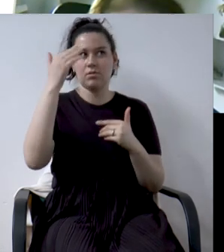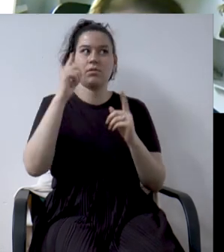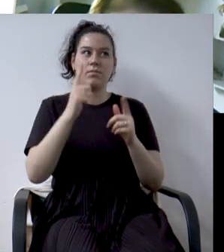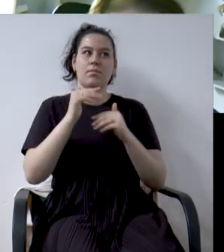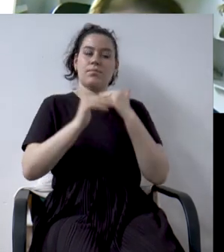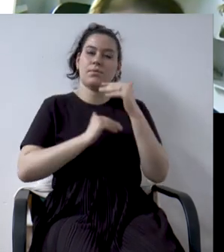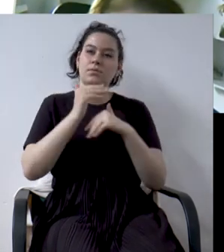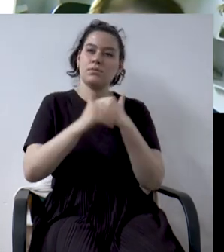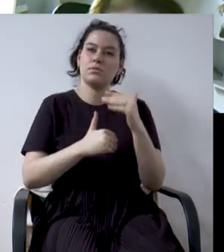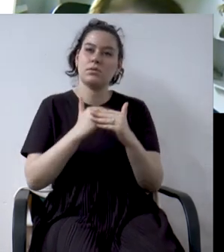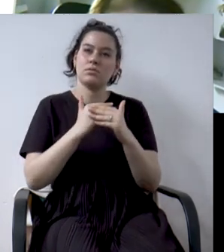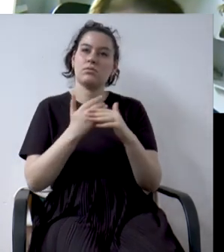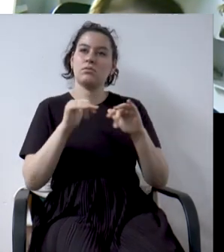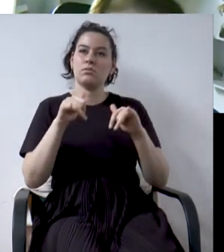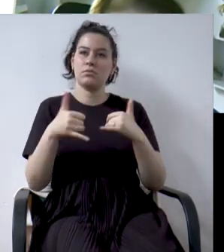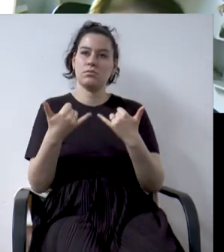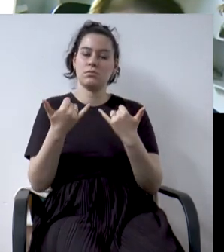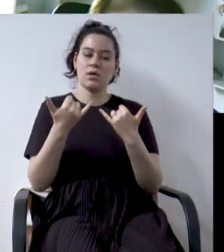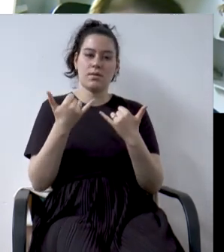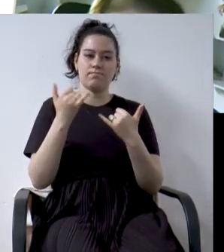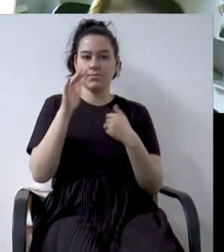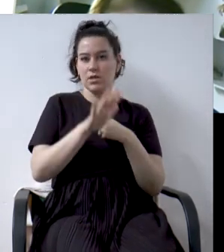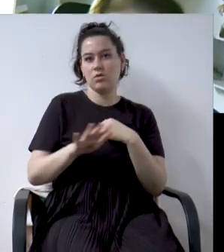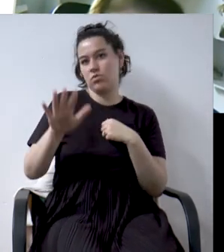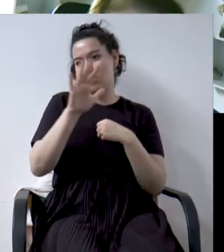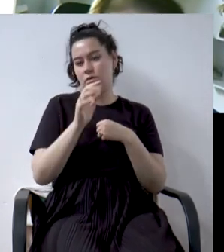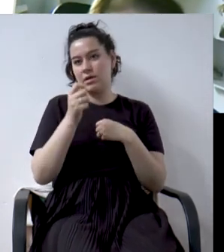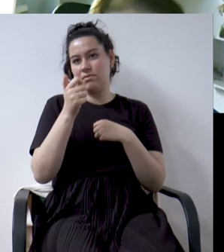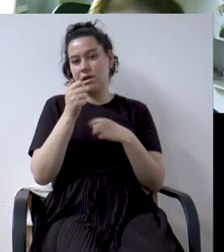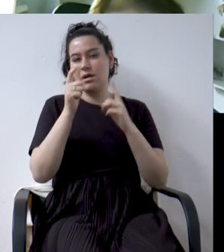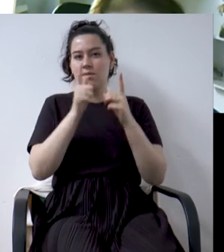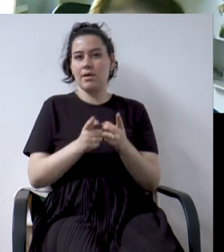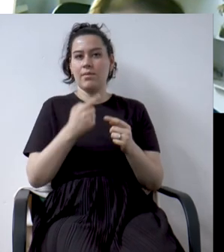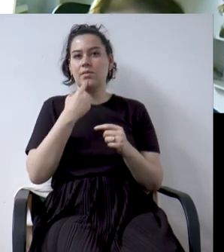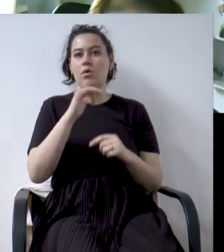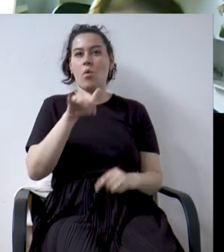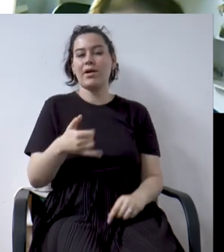también conlleva un cierto histórico en la región. También en eso que comentaba